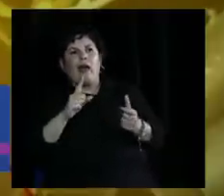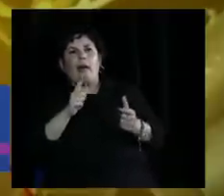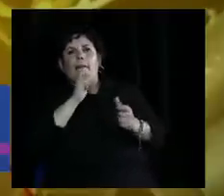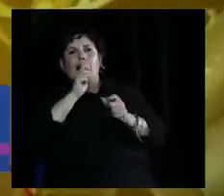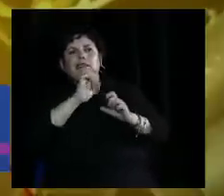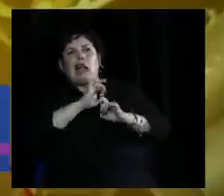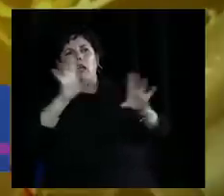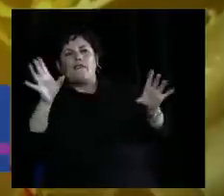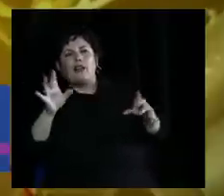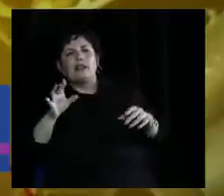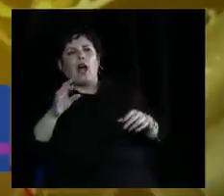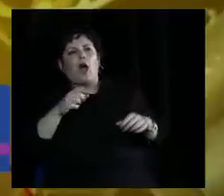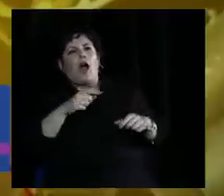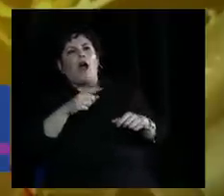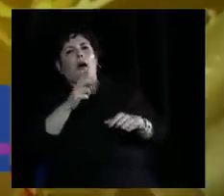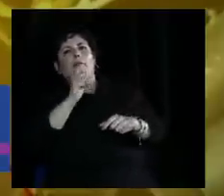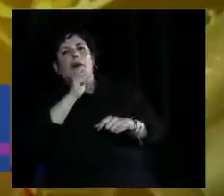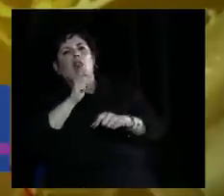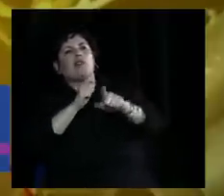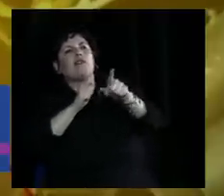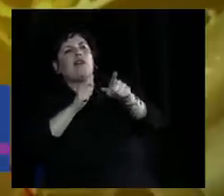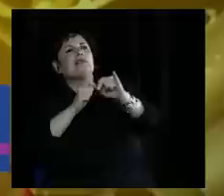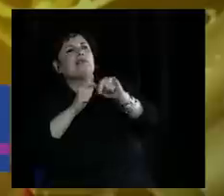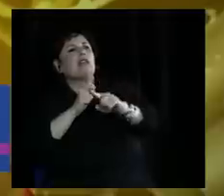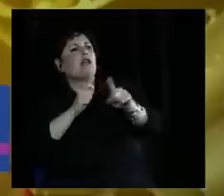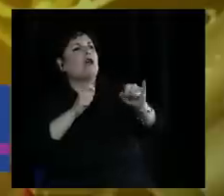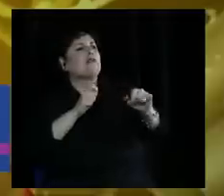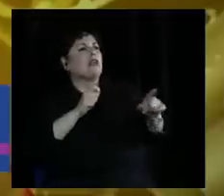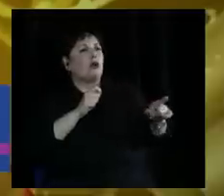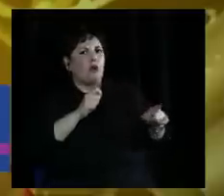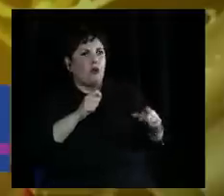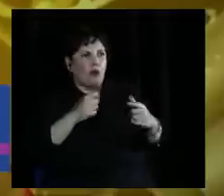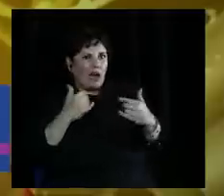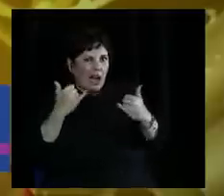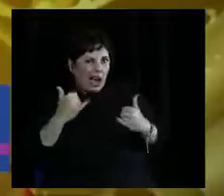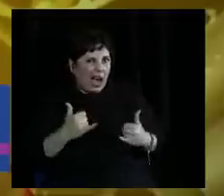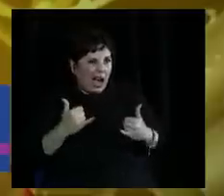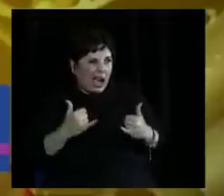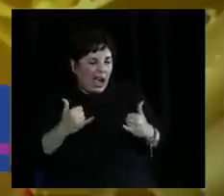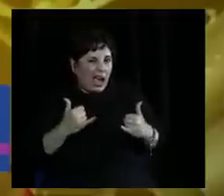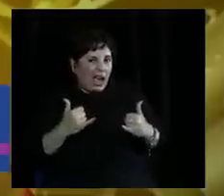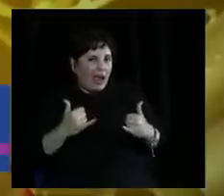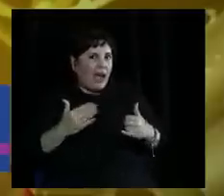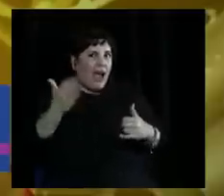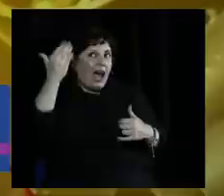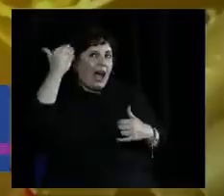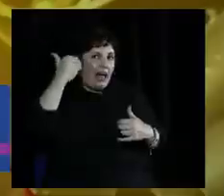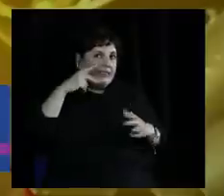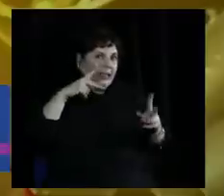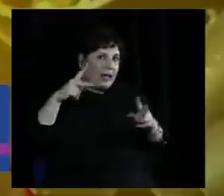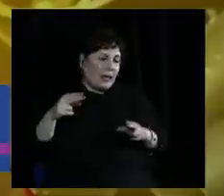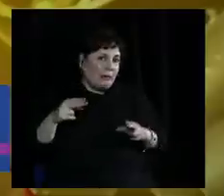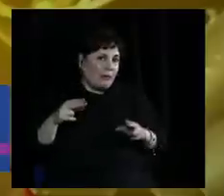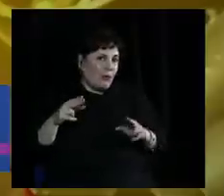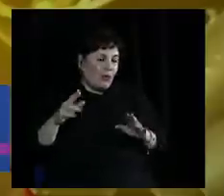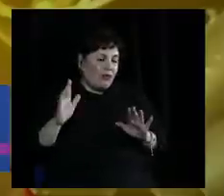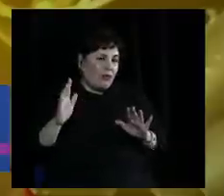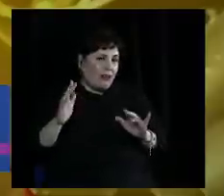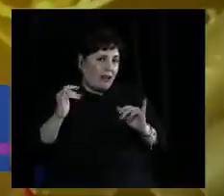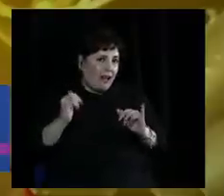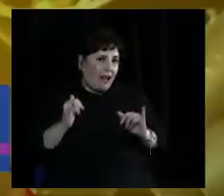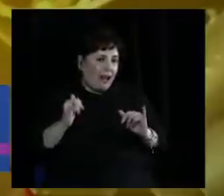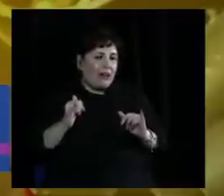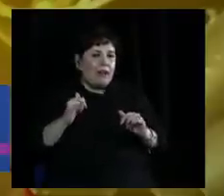hay autocensura de periodistas en diferentes medios, hay llamados así como se vivieron en otras épocas quizá de nuestro país, en